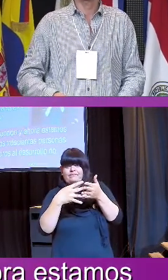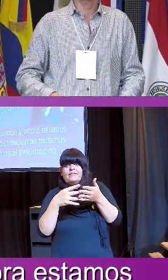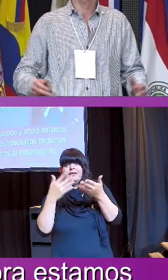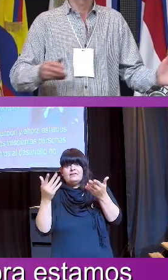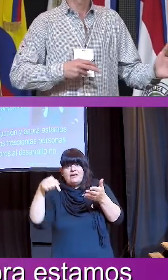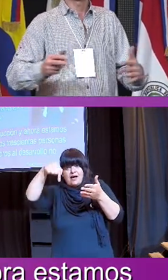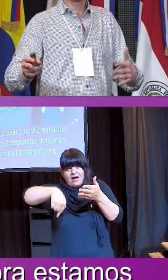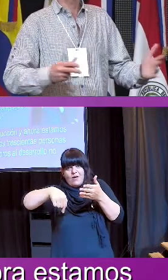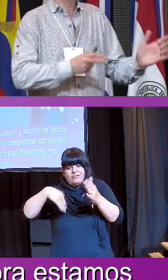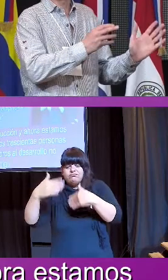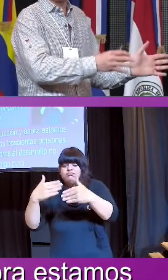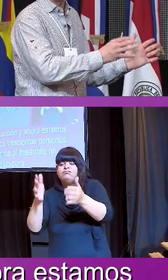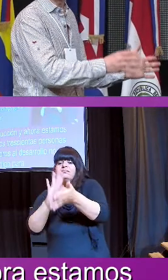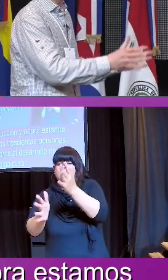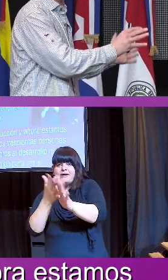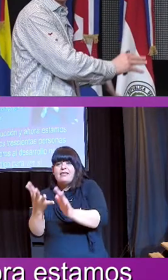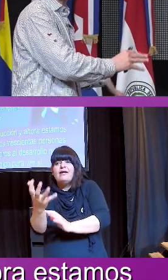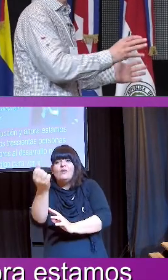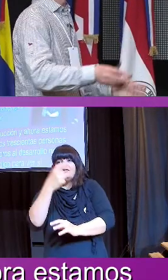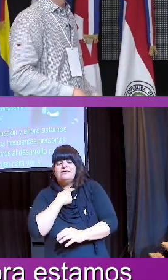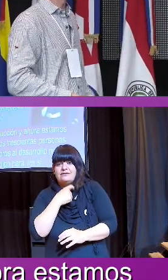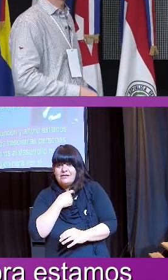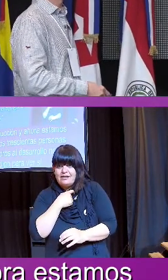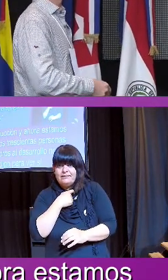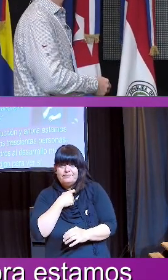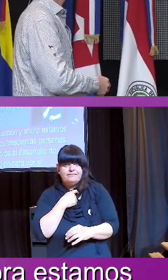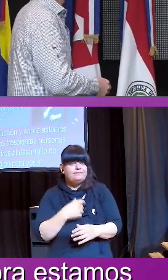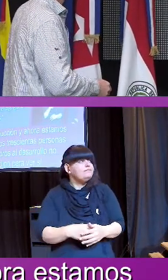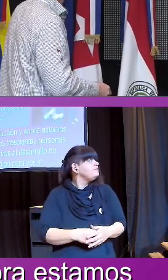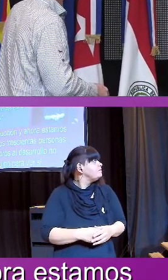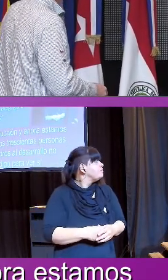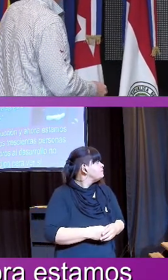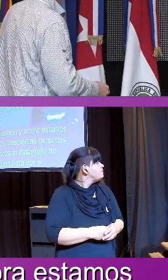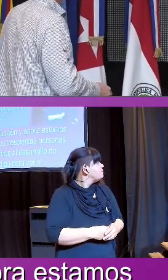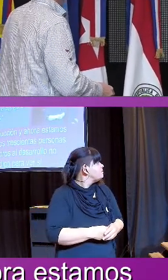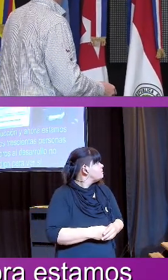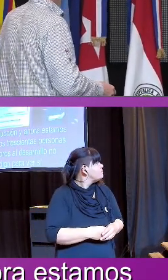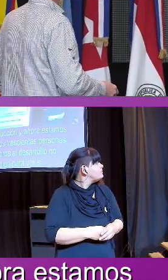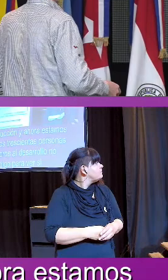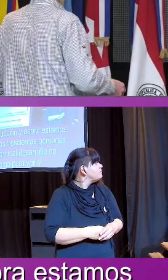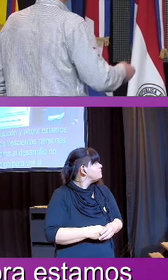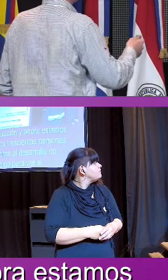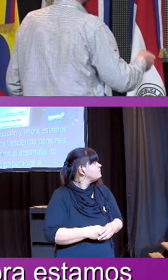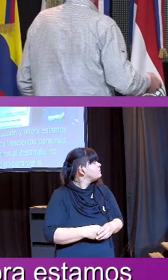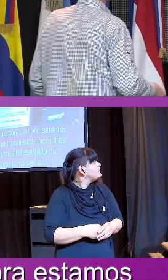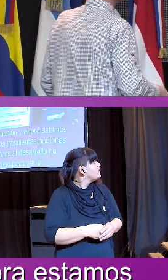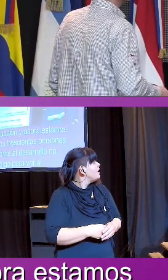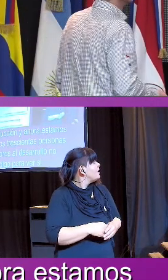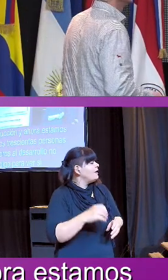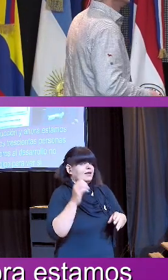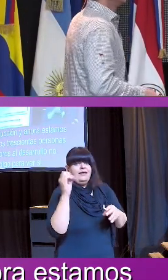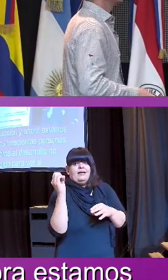desarrollo típico para ver si realmente discrimina cuáles tienen el diagnóstico y cuáles no. Así que esperemos que dé bien. Esta es un